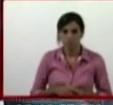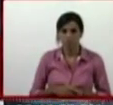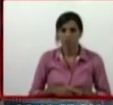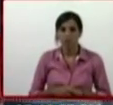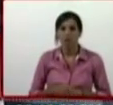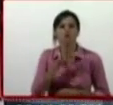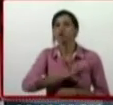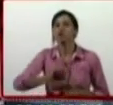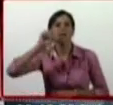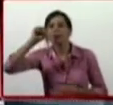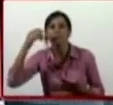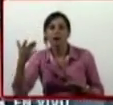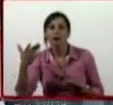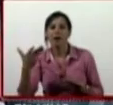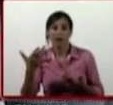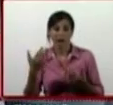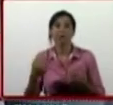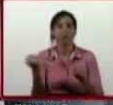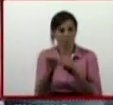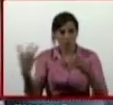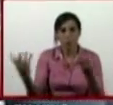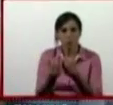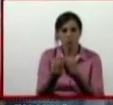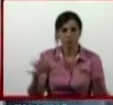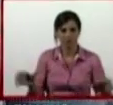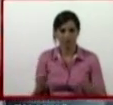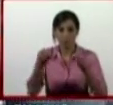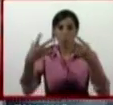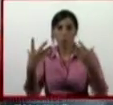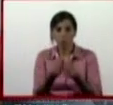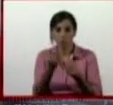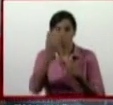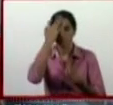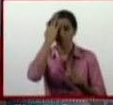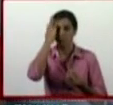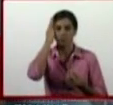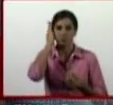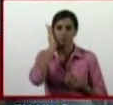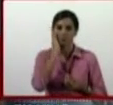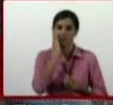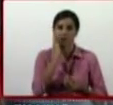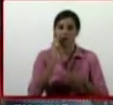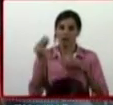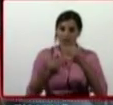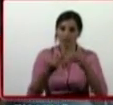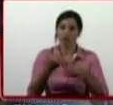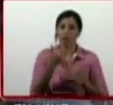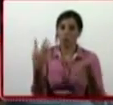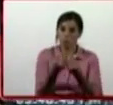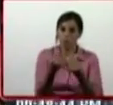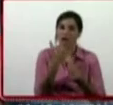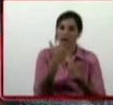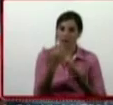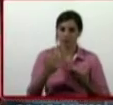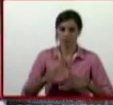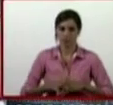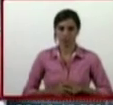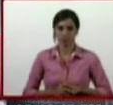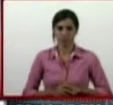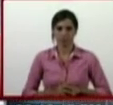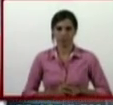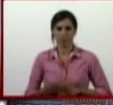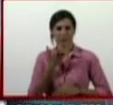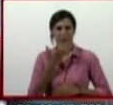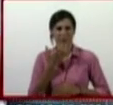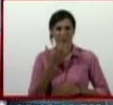es, trabajemos juntos, salvémonos juntos, hagamos juntos, vamos juntos. Bueno, el caso que estaba poniendo